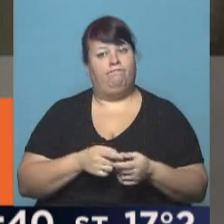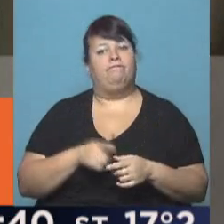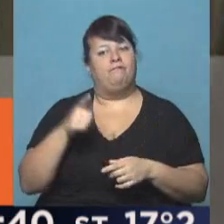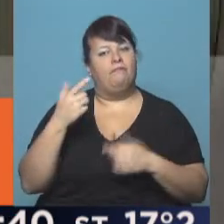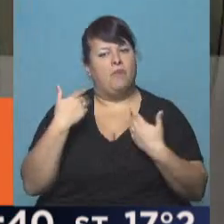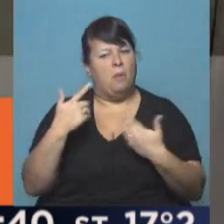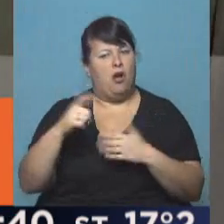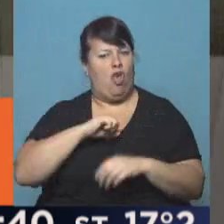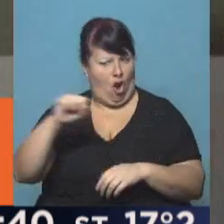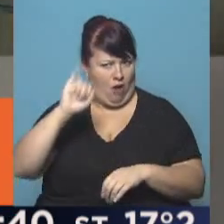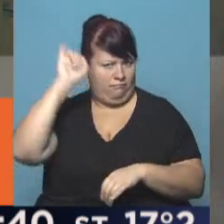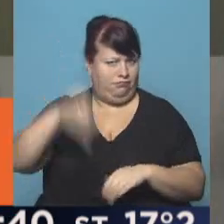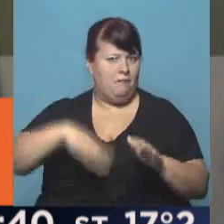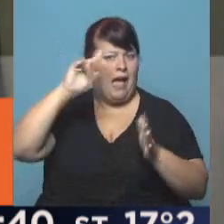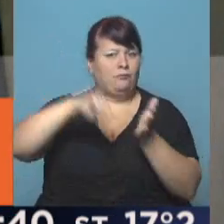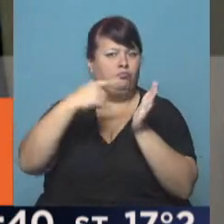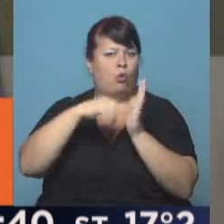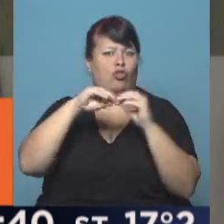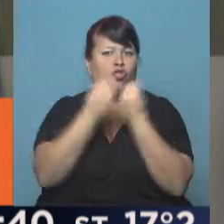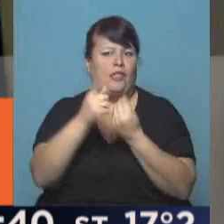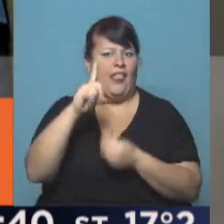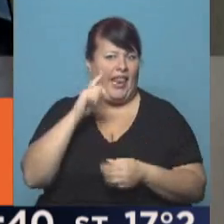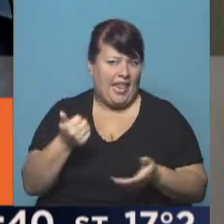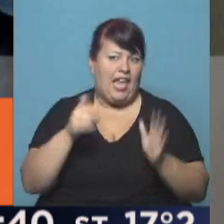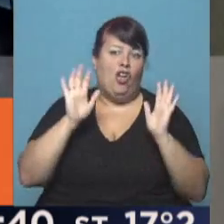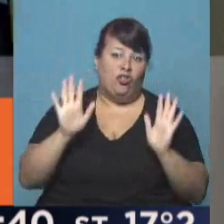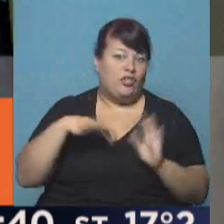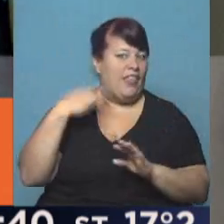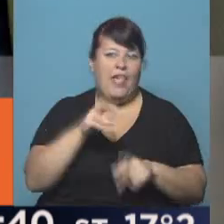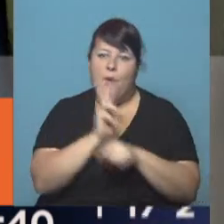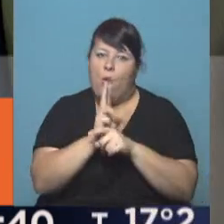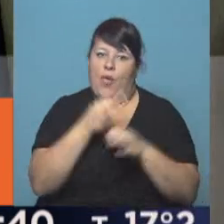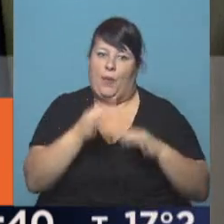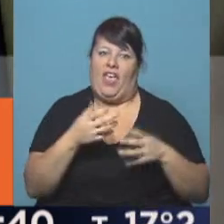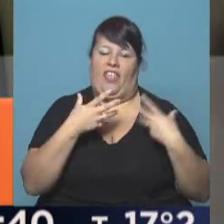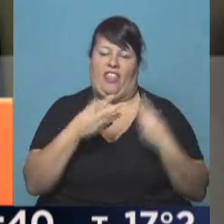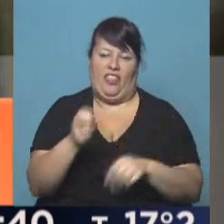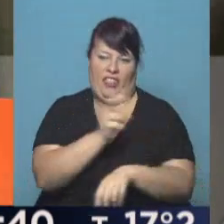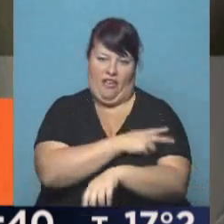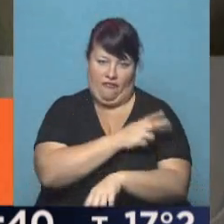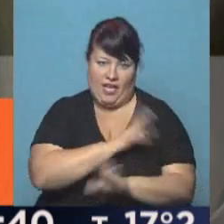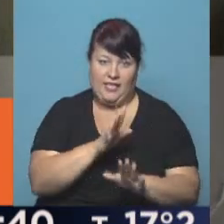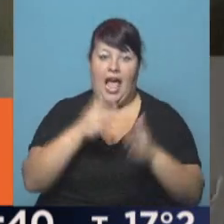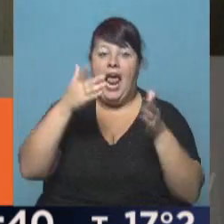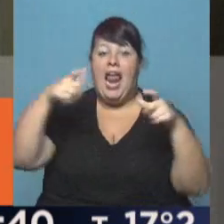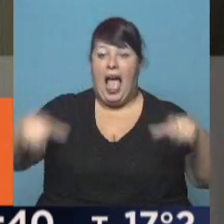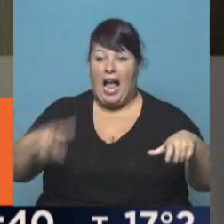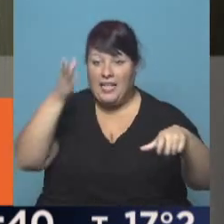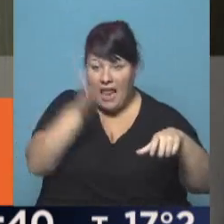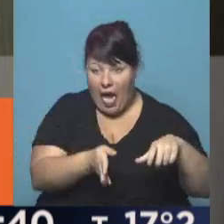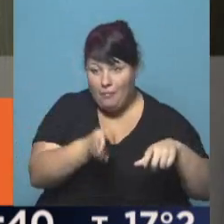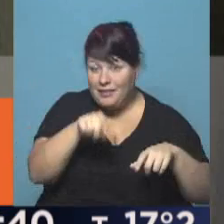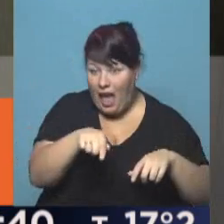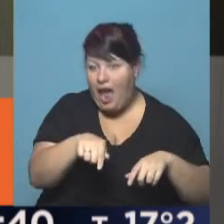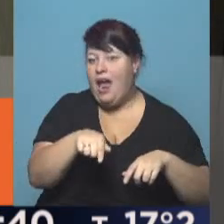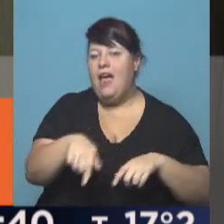gran capacidad de goles, son los que más puntos meten de promedio en la liga, por lo tanto tenemos que defender muy bien. La media cancha es la